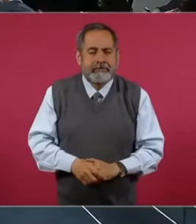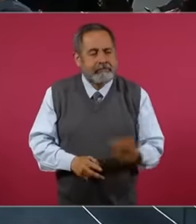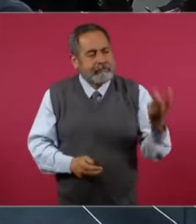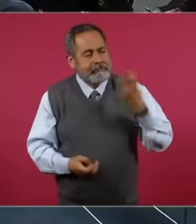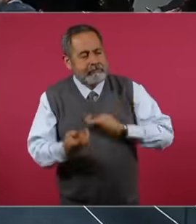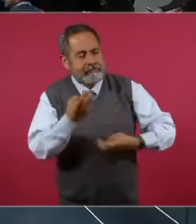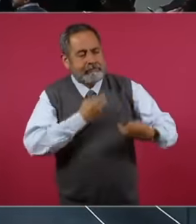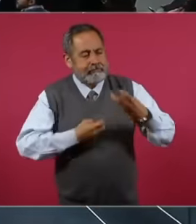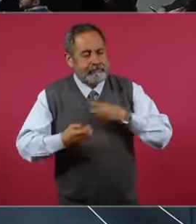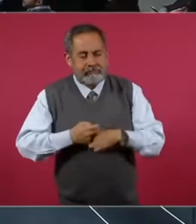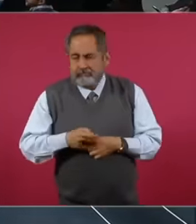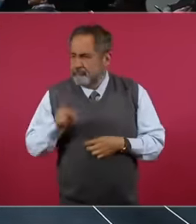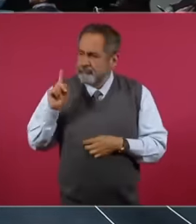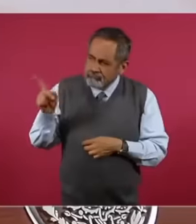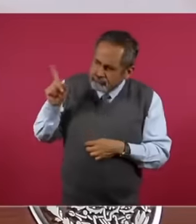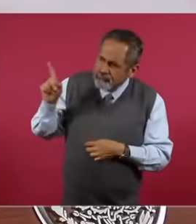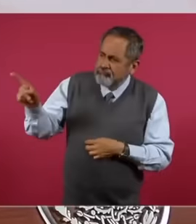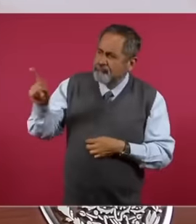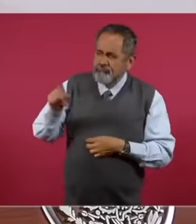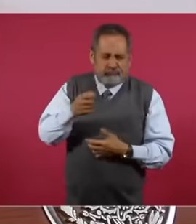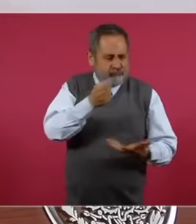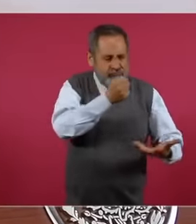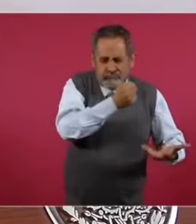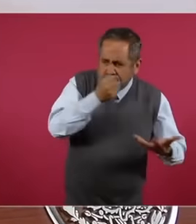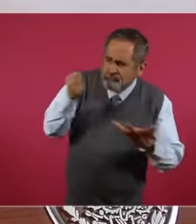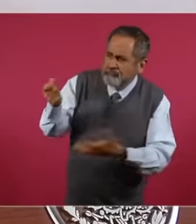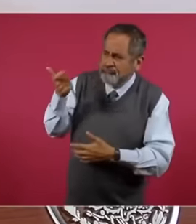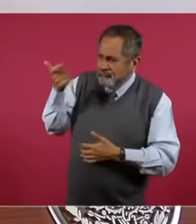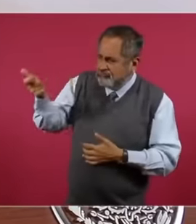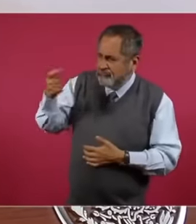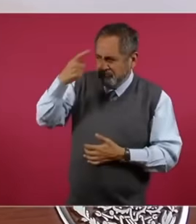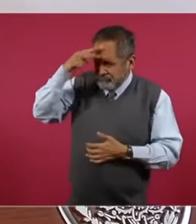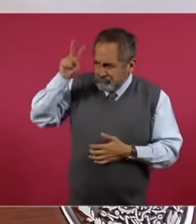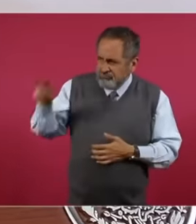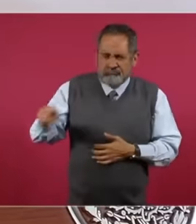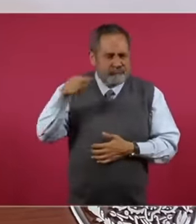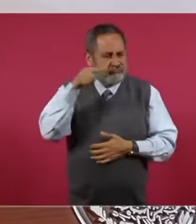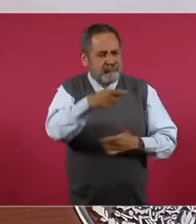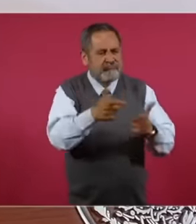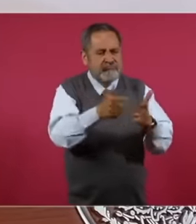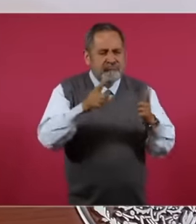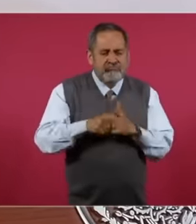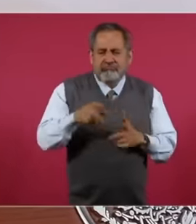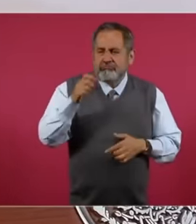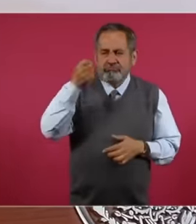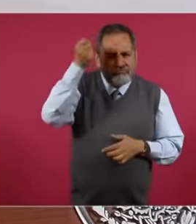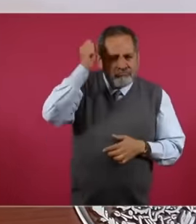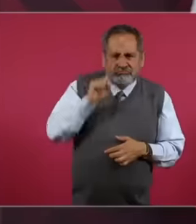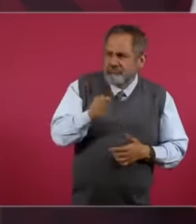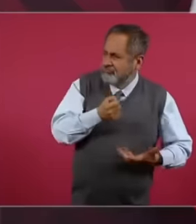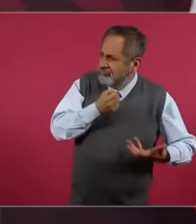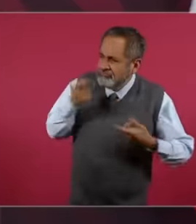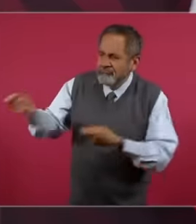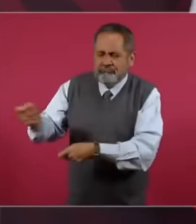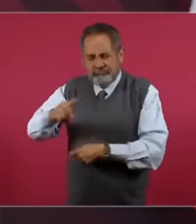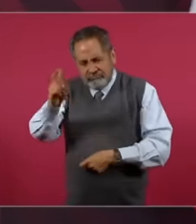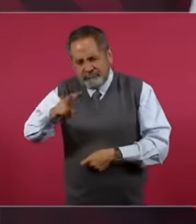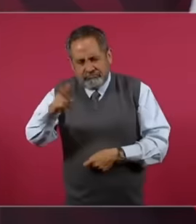Acusándome de haber recibido dinero de el grupo de Sinaloa,